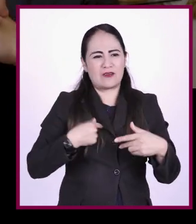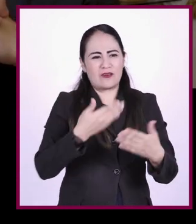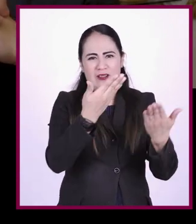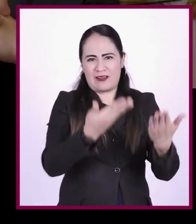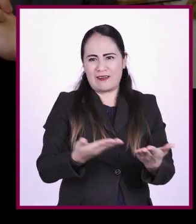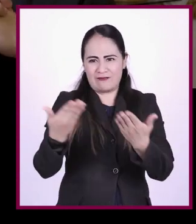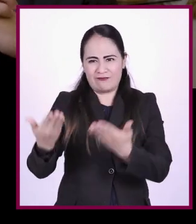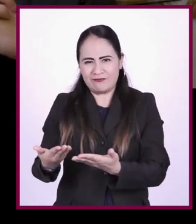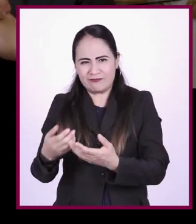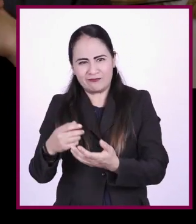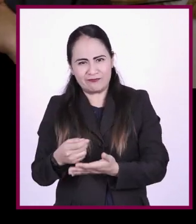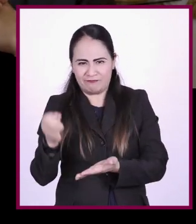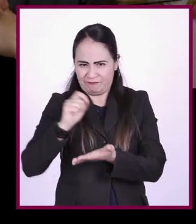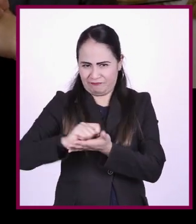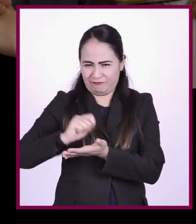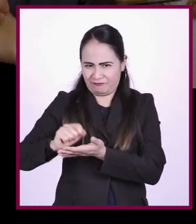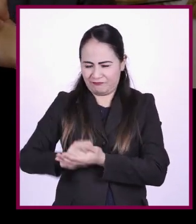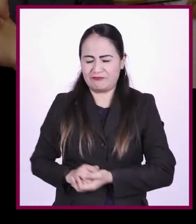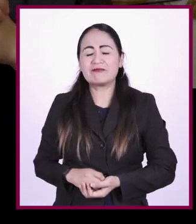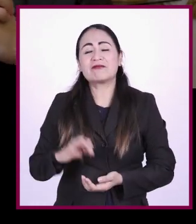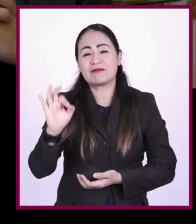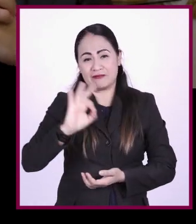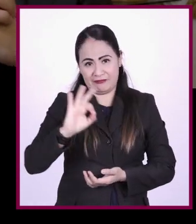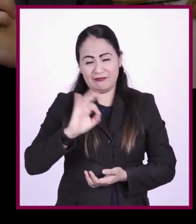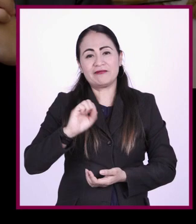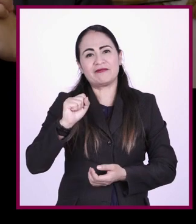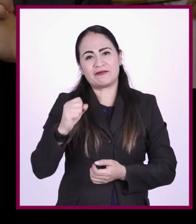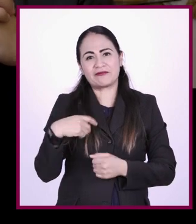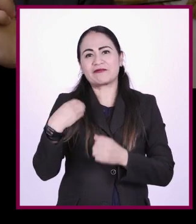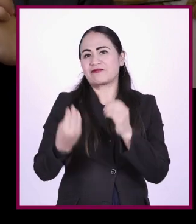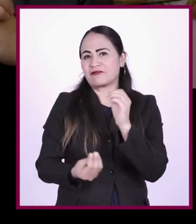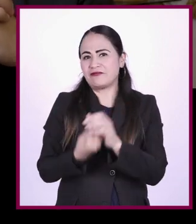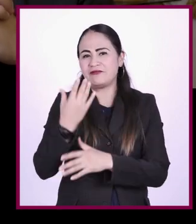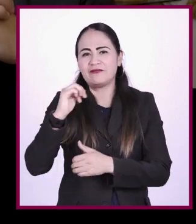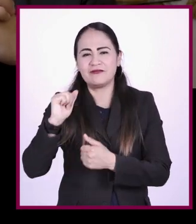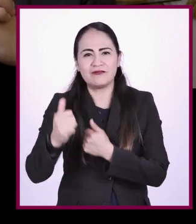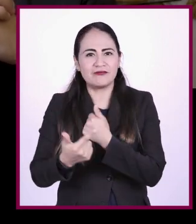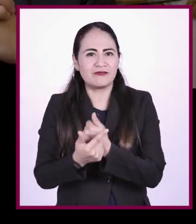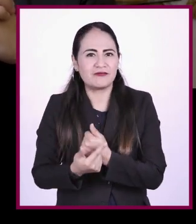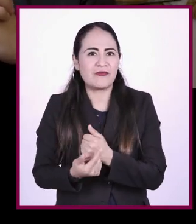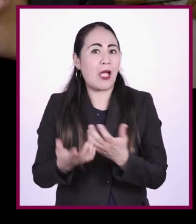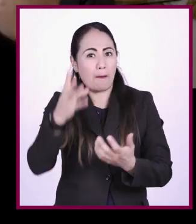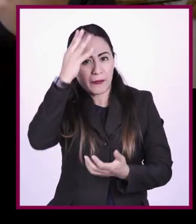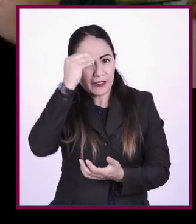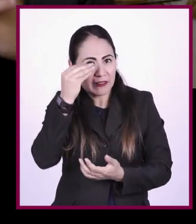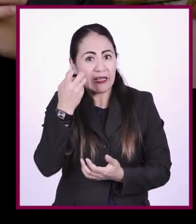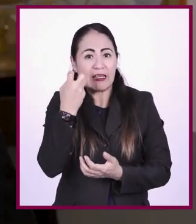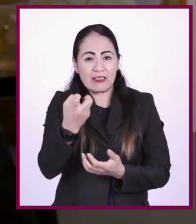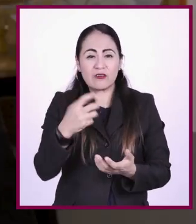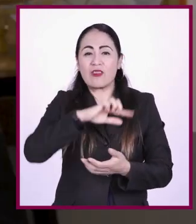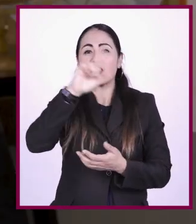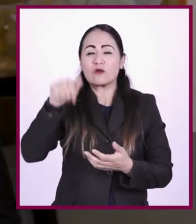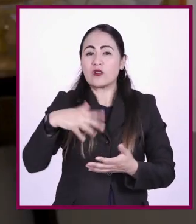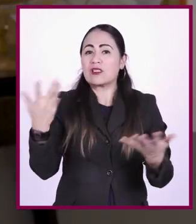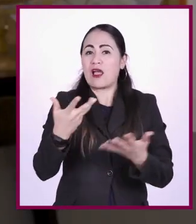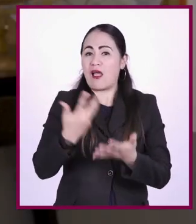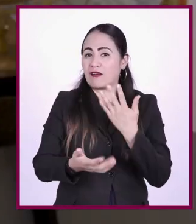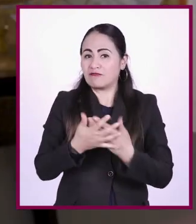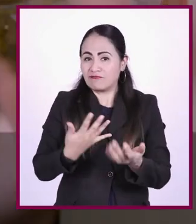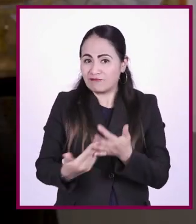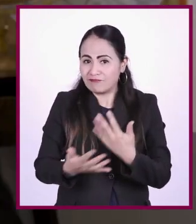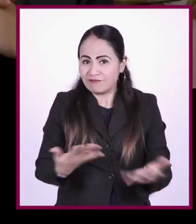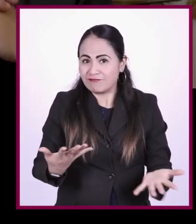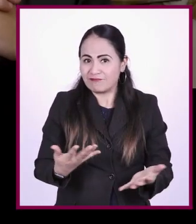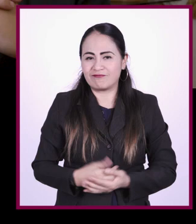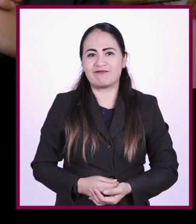Juanma. Ahora cada vez que aprendamos algo nuevo, hay que ponerlo en práctica. Si no, no sirve de nada. Sí, mi Citla.